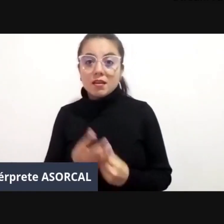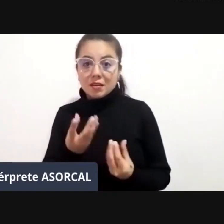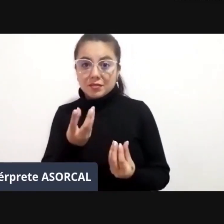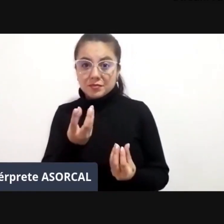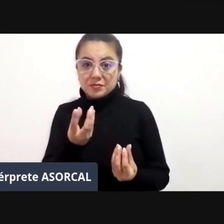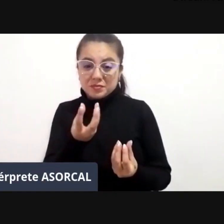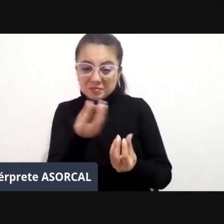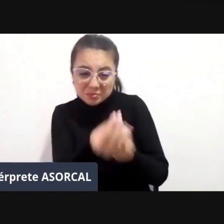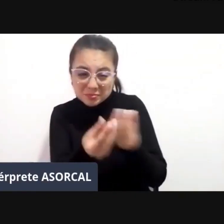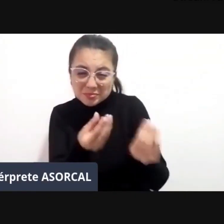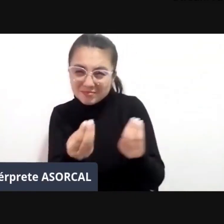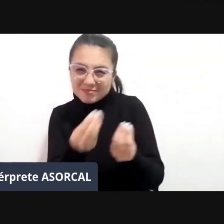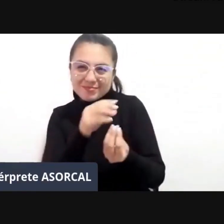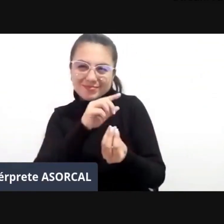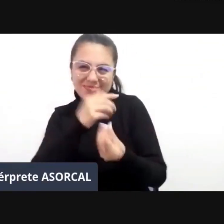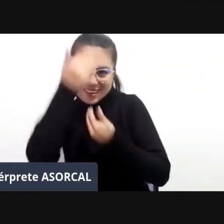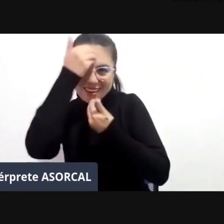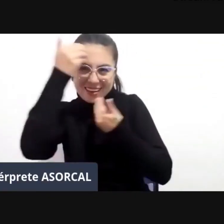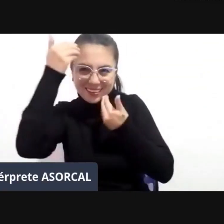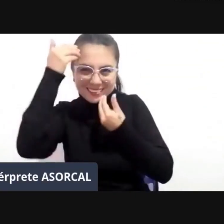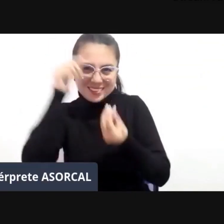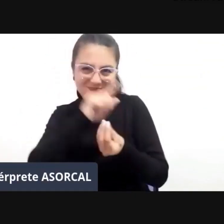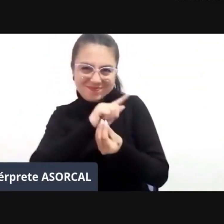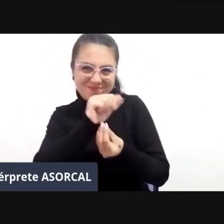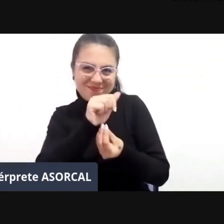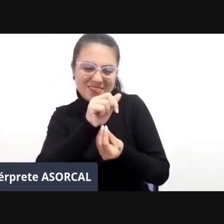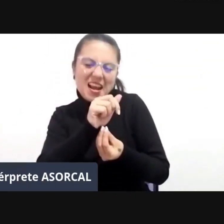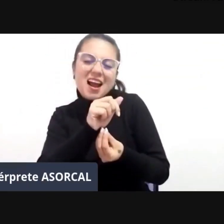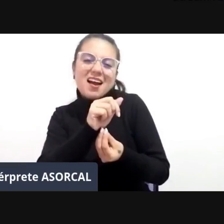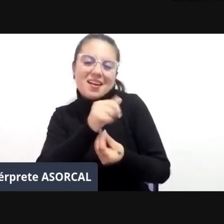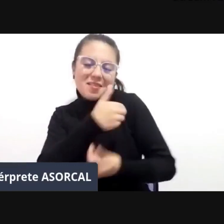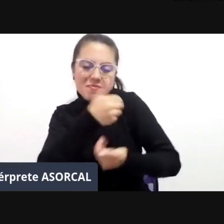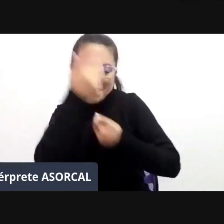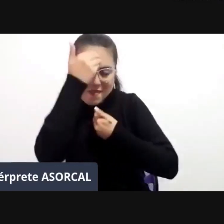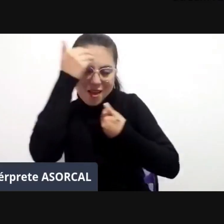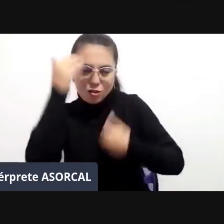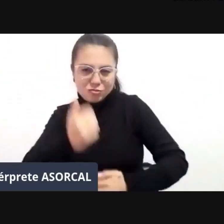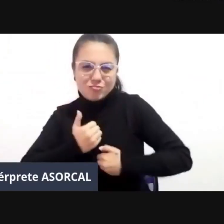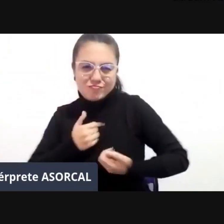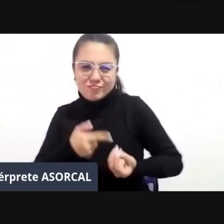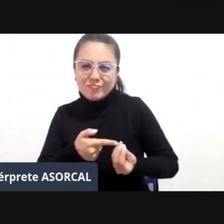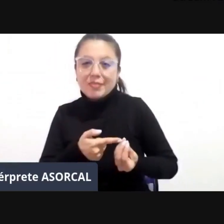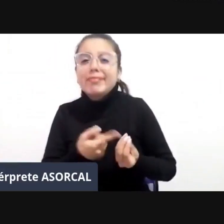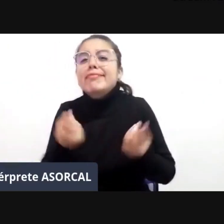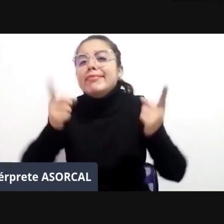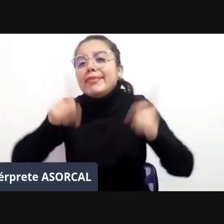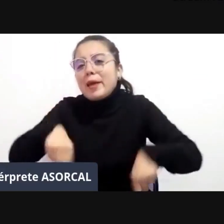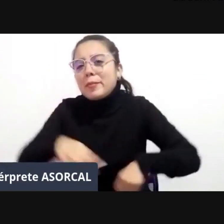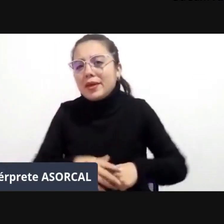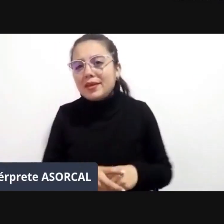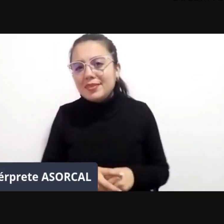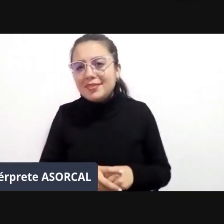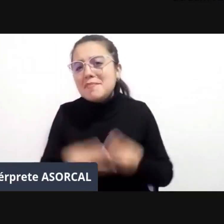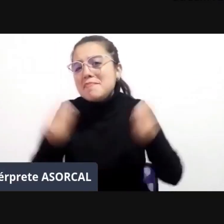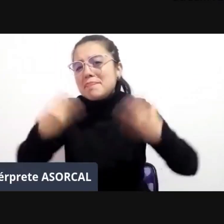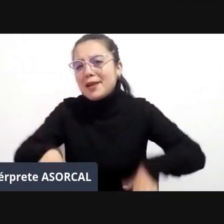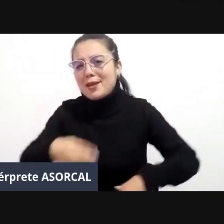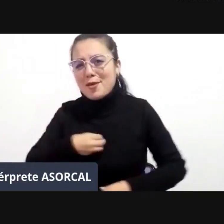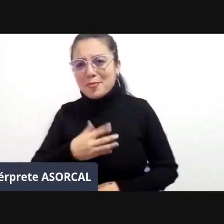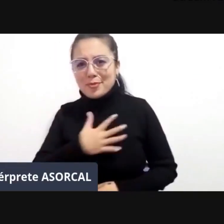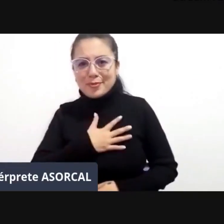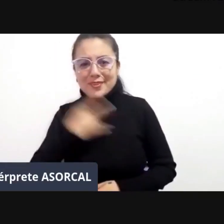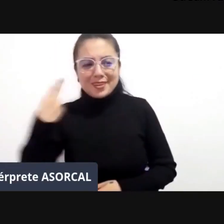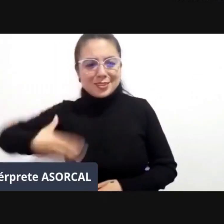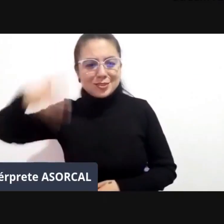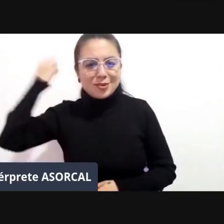así, la guerrilla dejó escapar también ella su oportunidad histórica, la de crear un espacio de participación donde confluyeran las exigencias de las